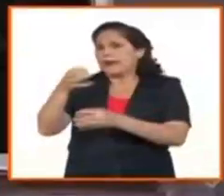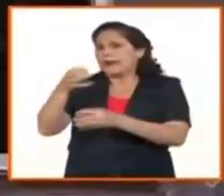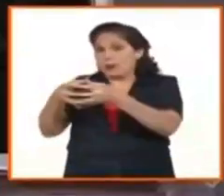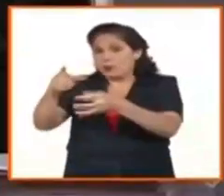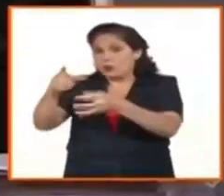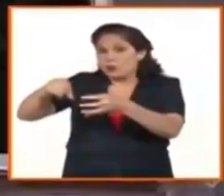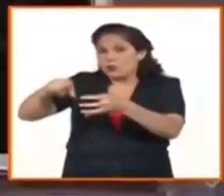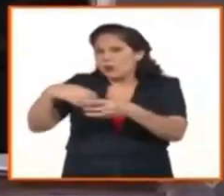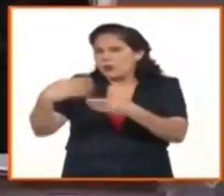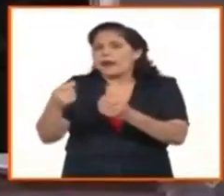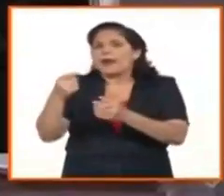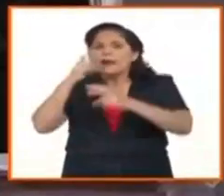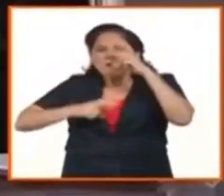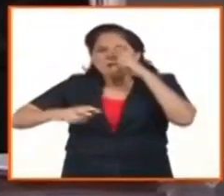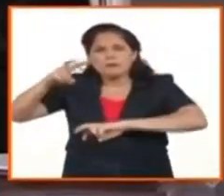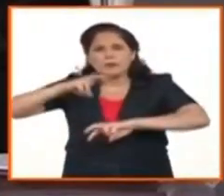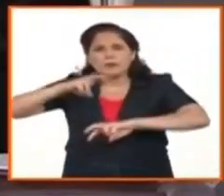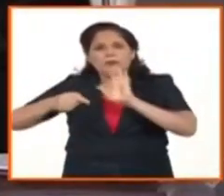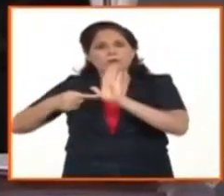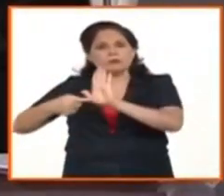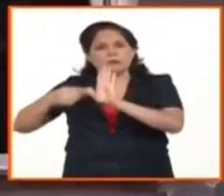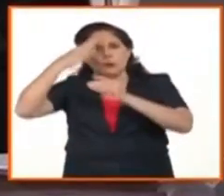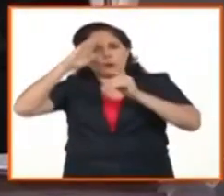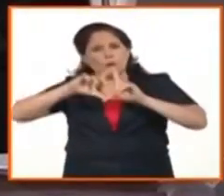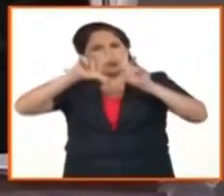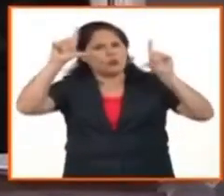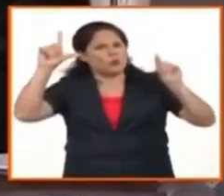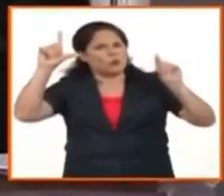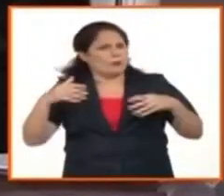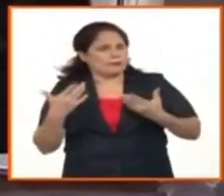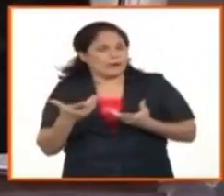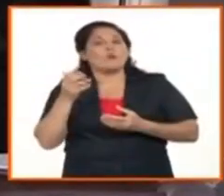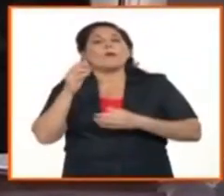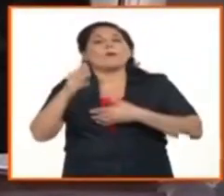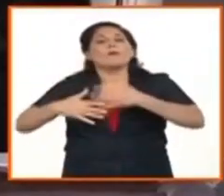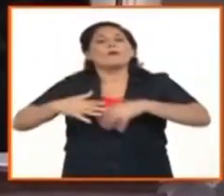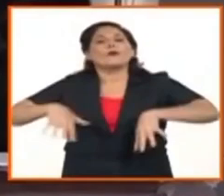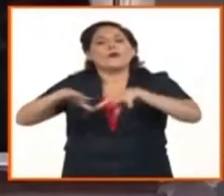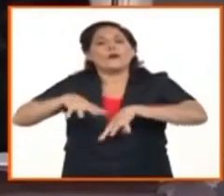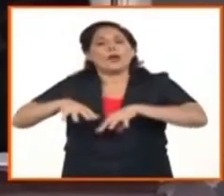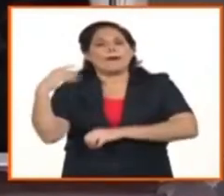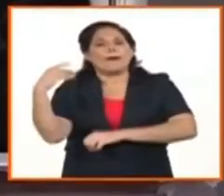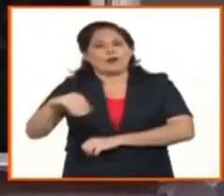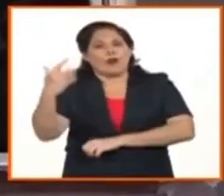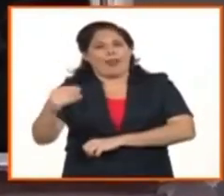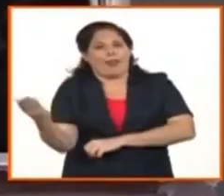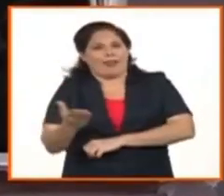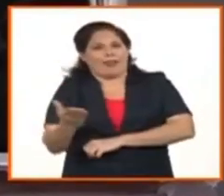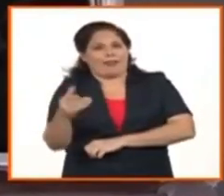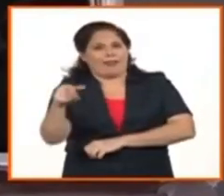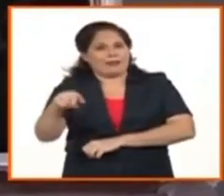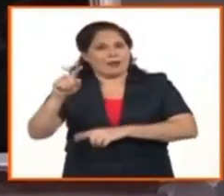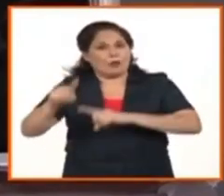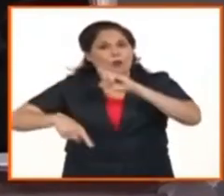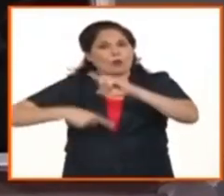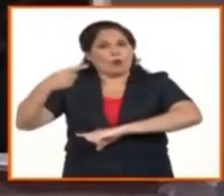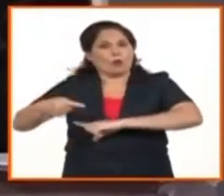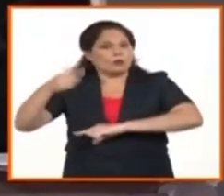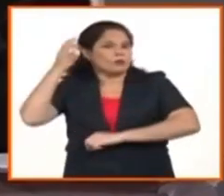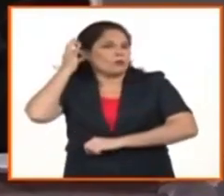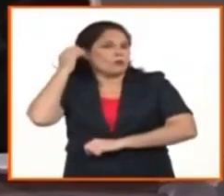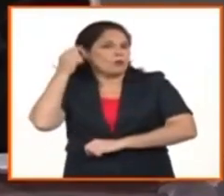estarán los estudios en cuba respecto a la problemática de la violencia contra las mujeres